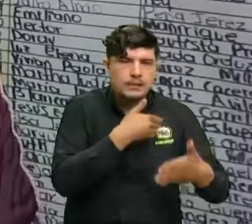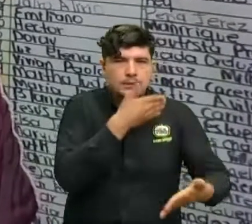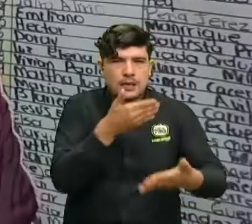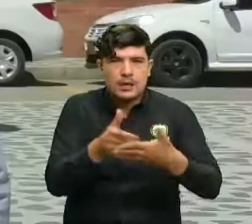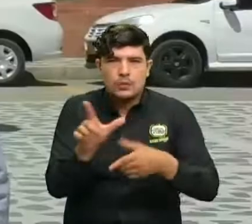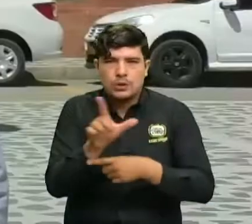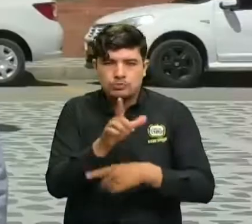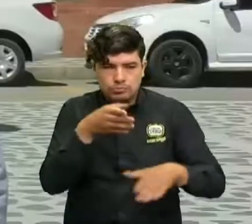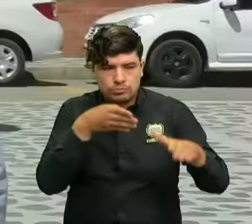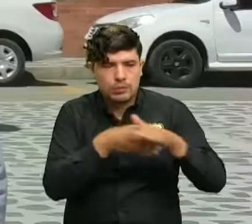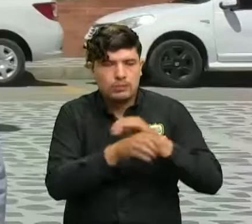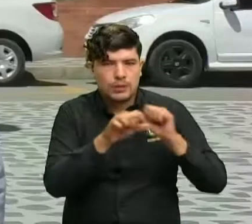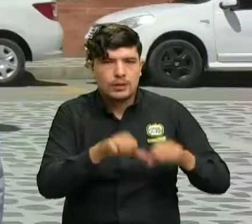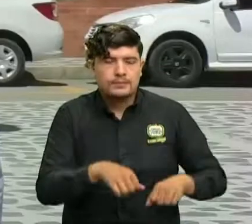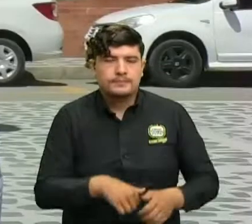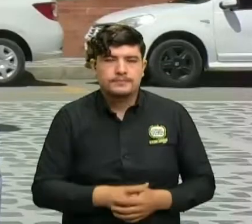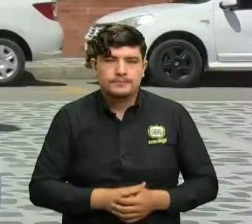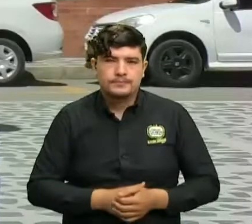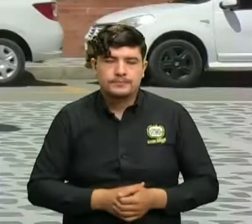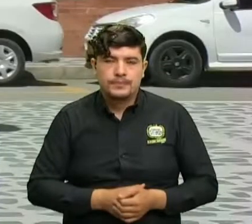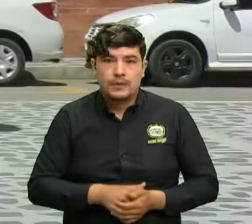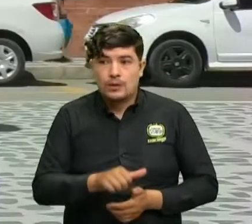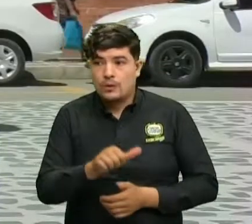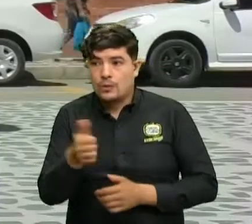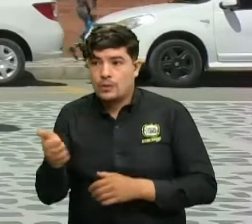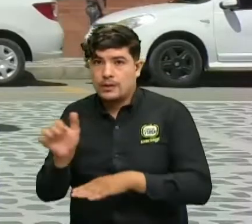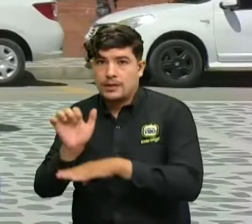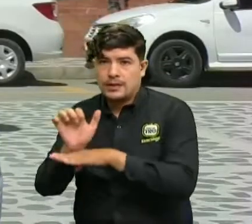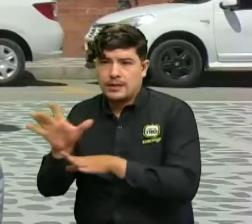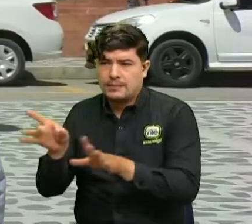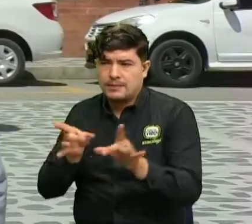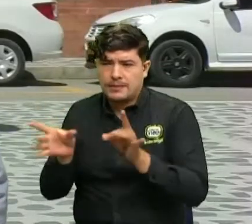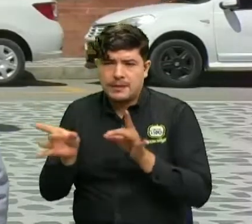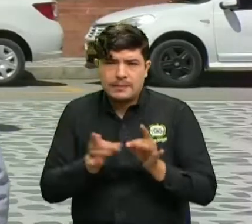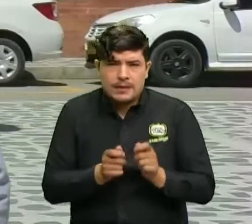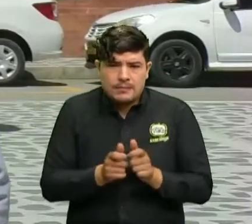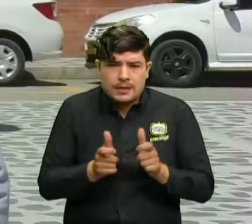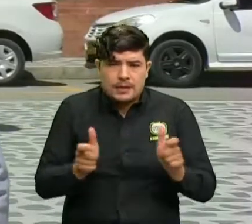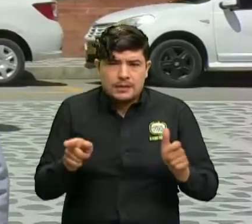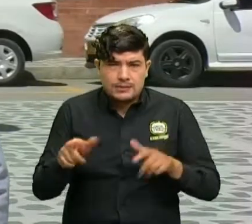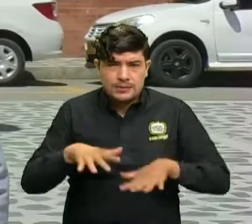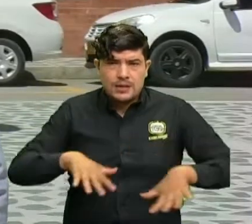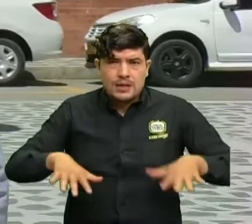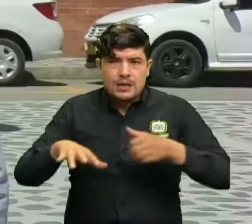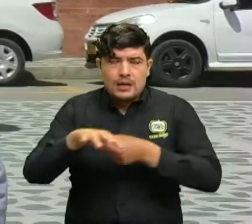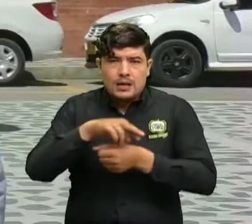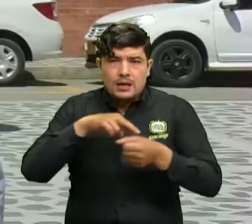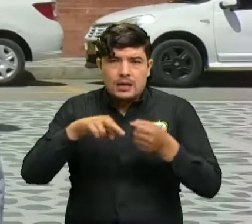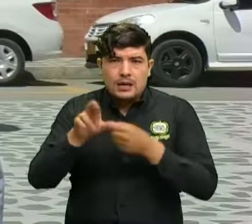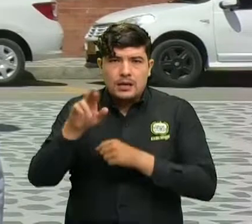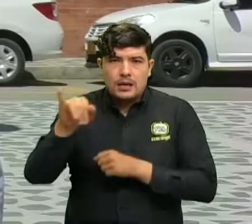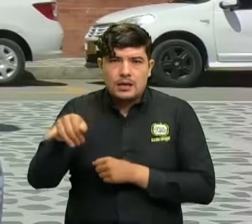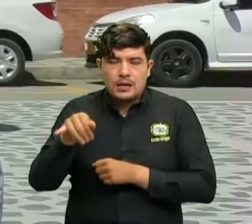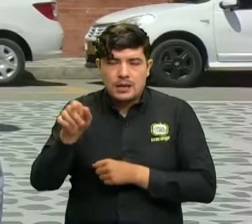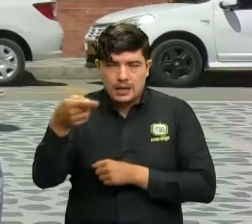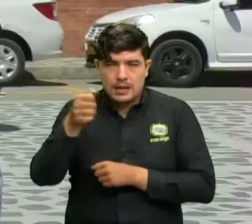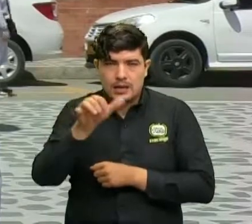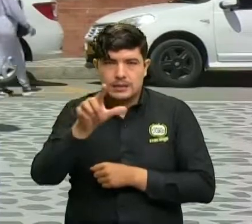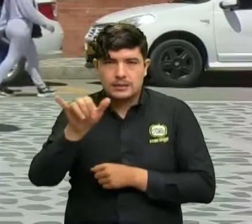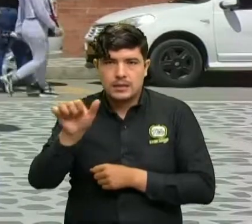tranquilidad otra de las entidades que presentan contagio masivo en la capital de la provincia de garcía rovira es el centro penitenciario